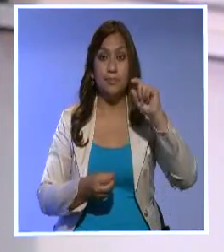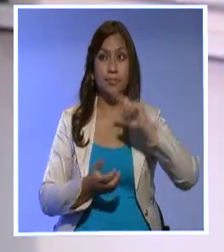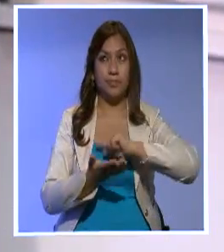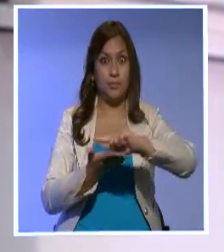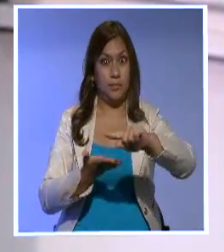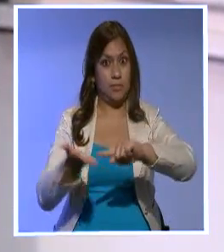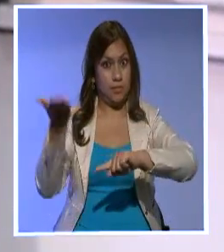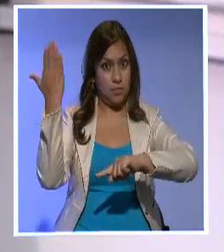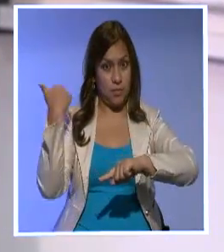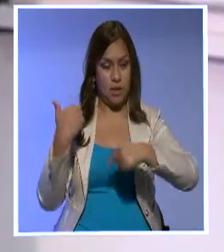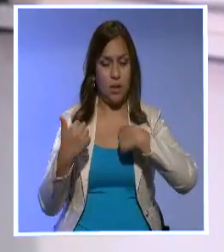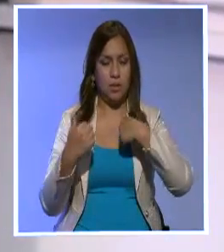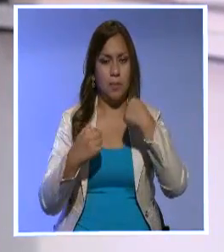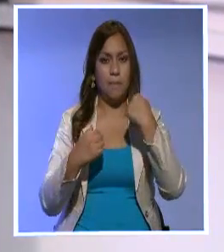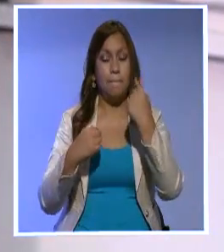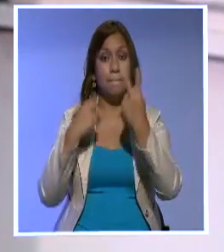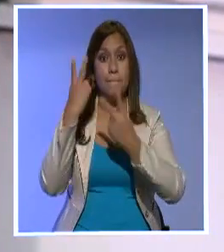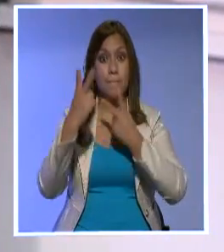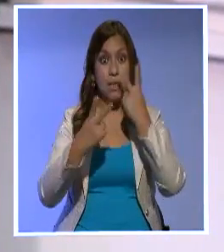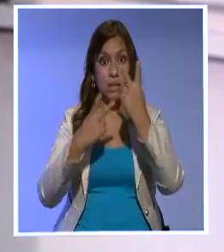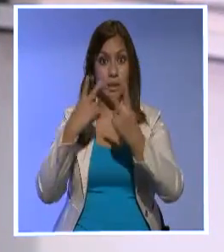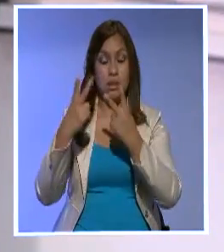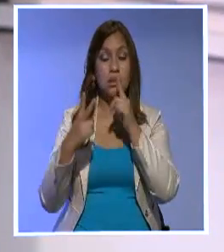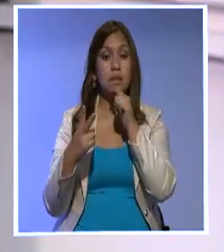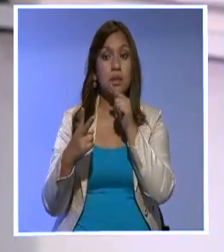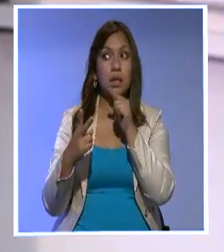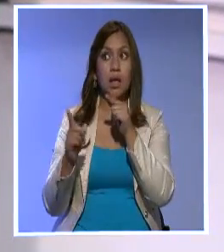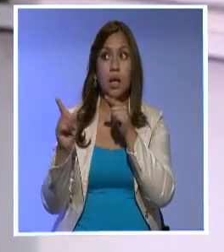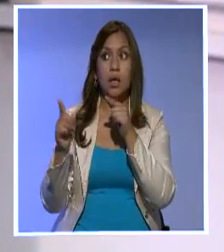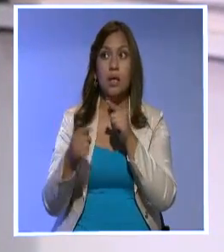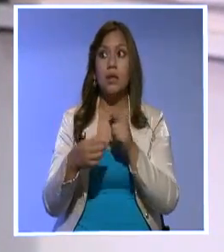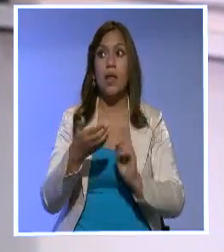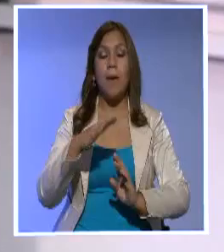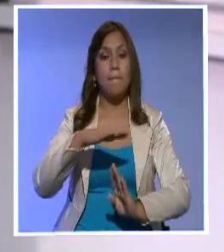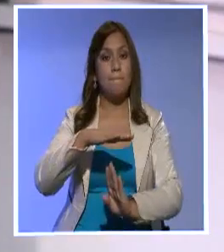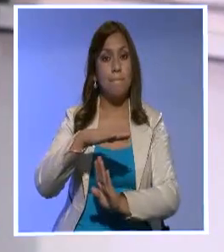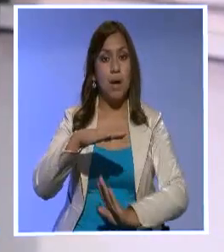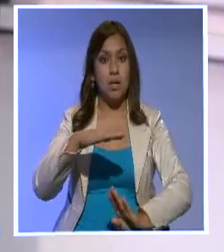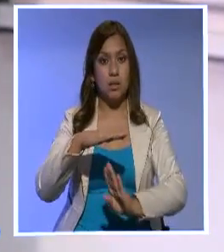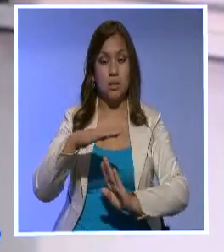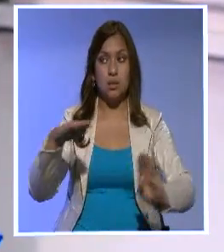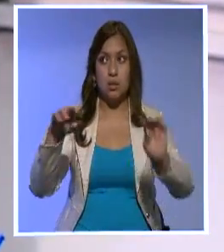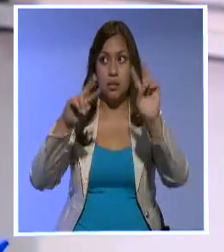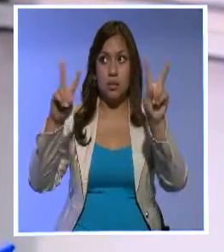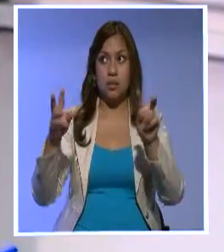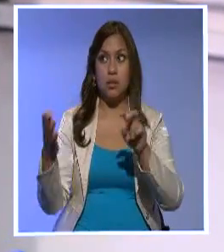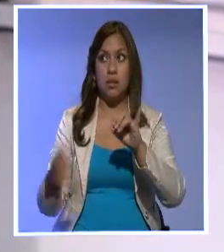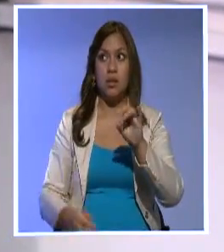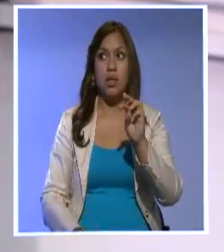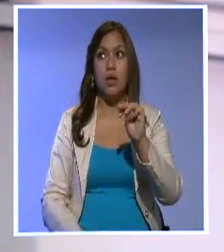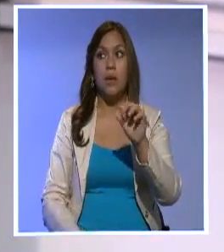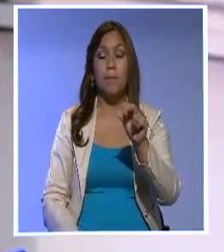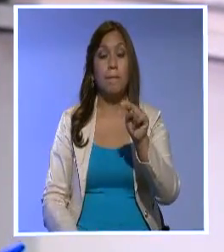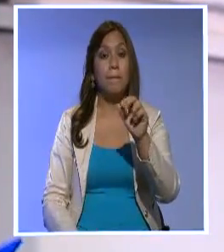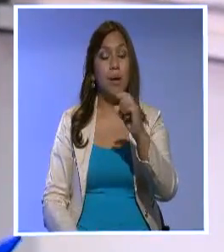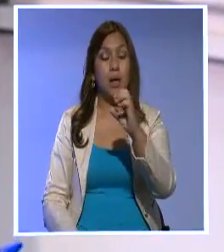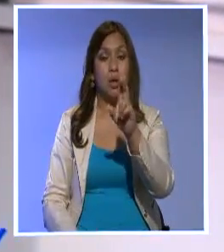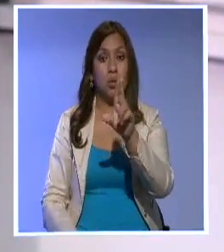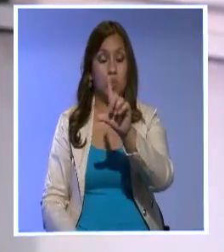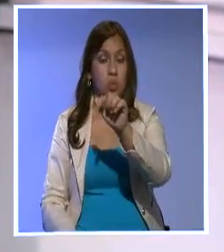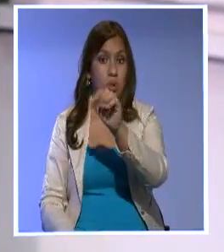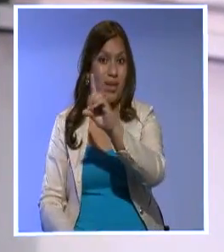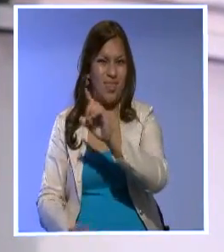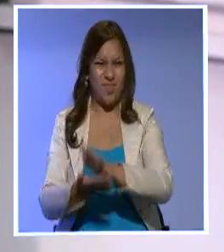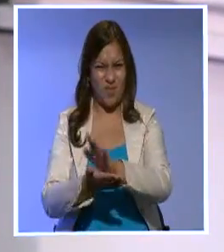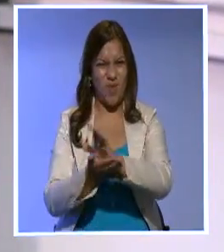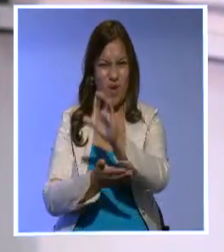pude tener la visita con los chicos de bachillerato de la unidad educativa la inmaculada de aquí de kim y hay una